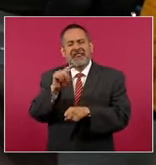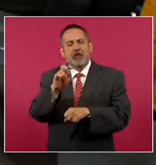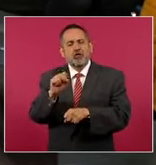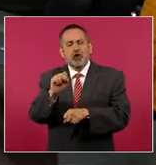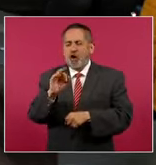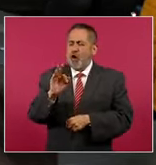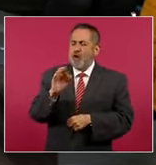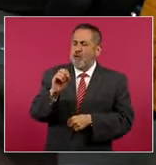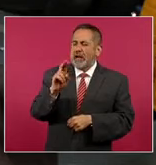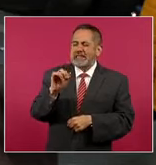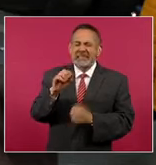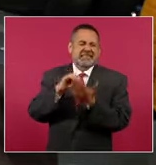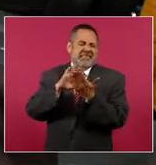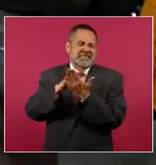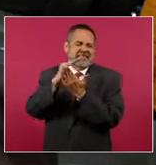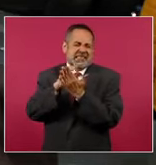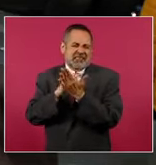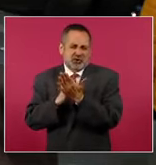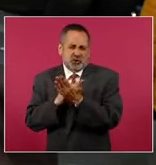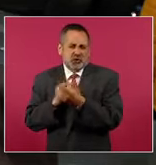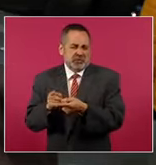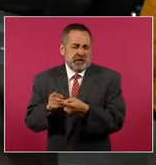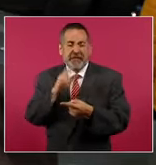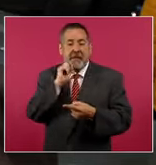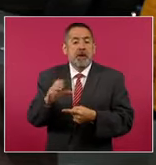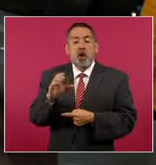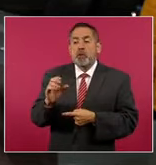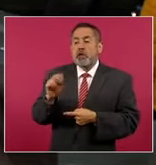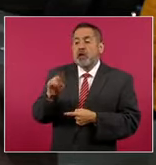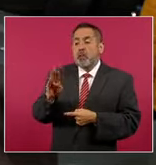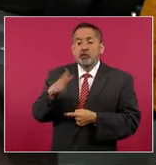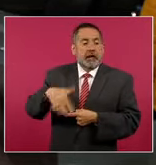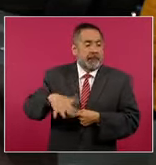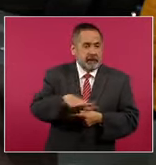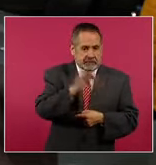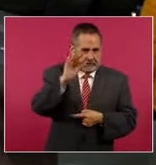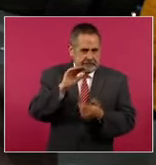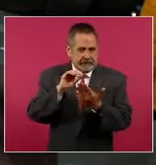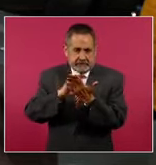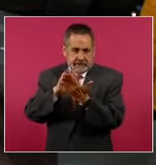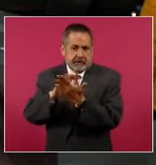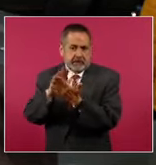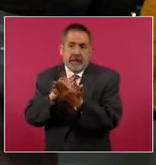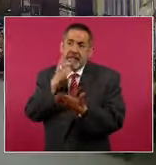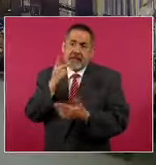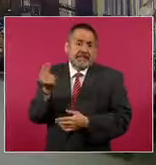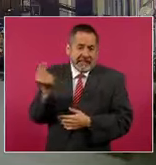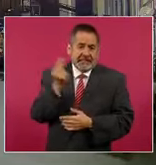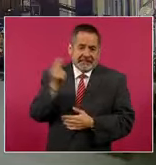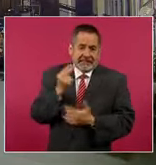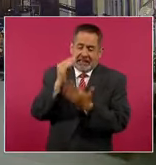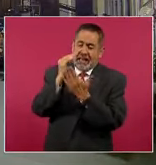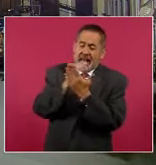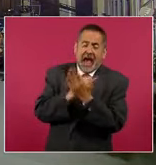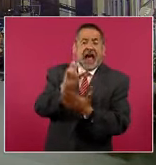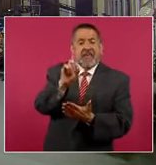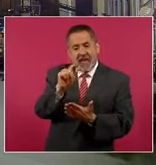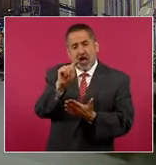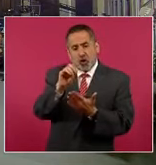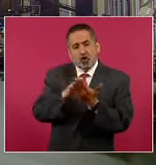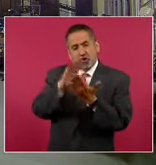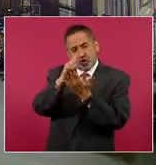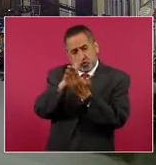la Comisión Nacional también de Búsqueda de Personas Desaparecidas han hablado de la necesidad de esta situación. Si usted daría un